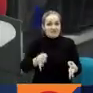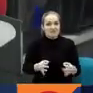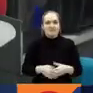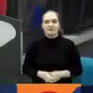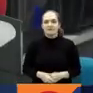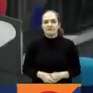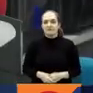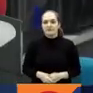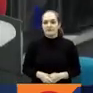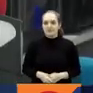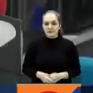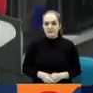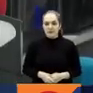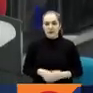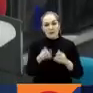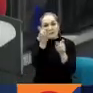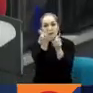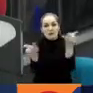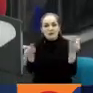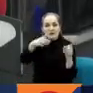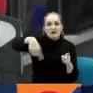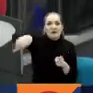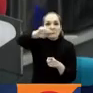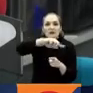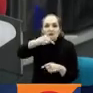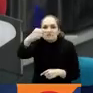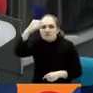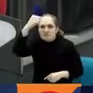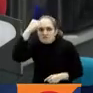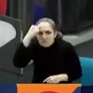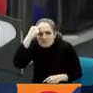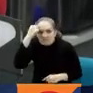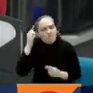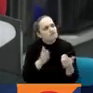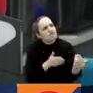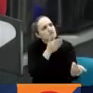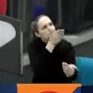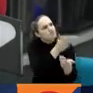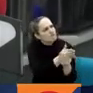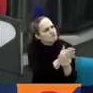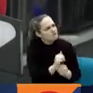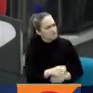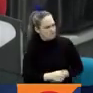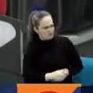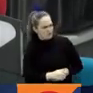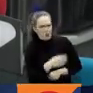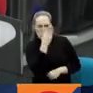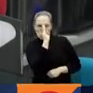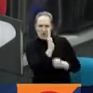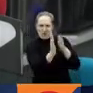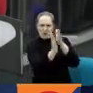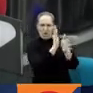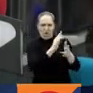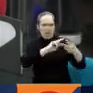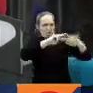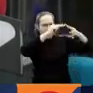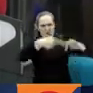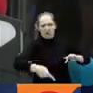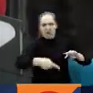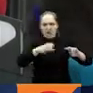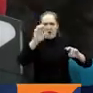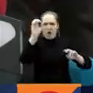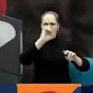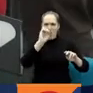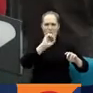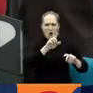Las personas, los compradores que consideren que no hay información transparente, que se está violando el estatuto